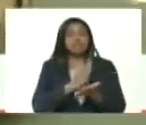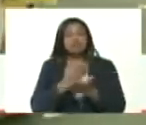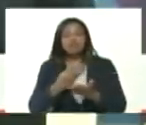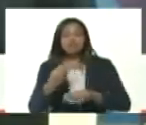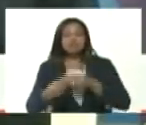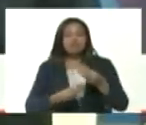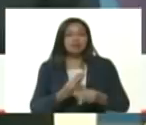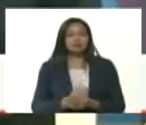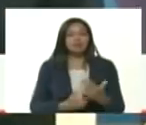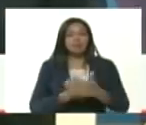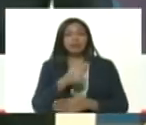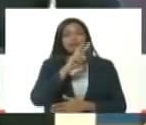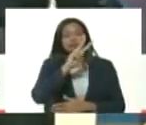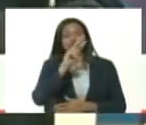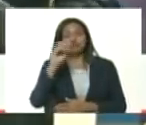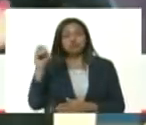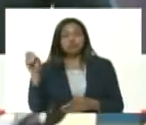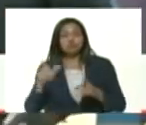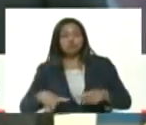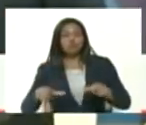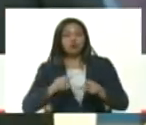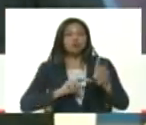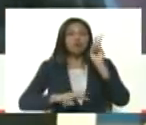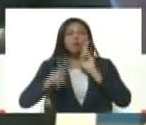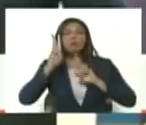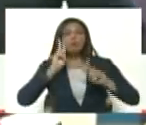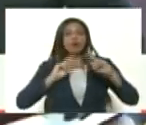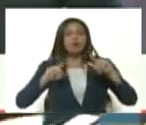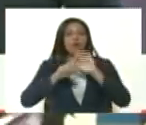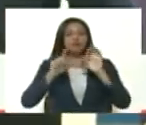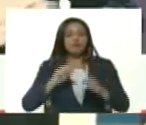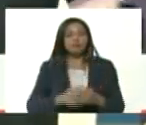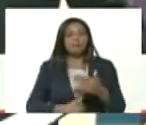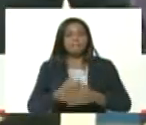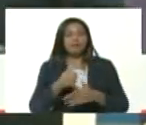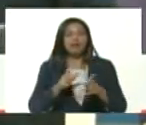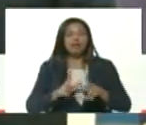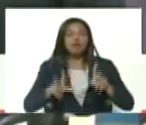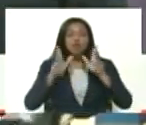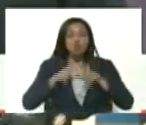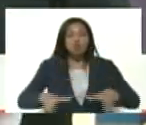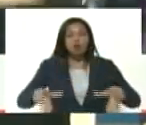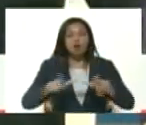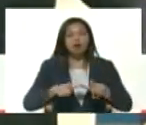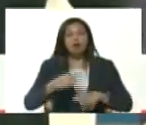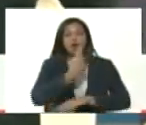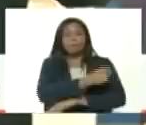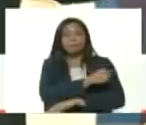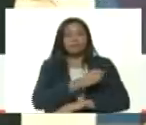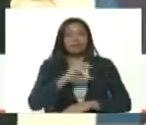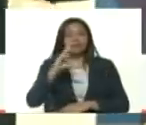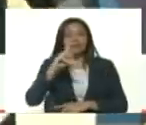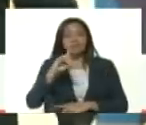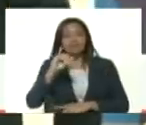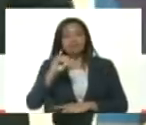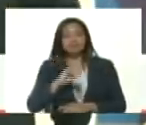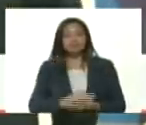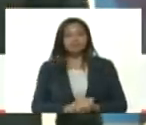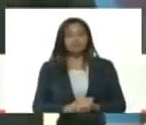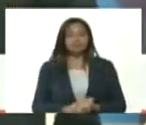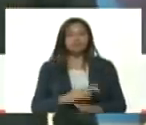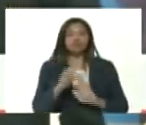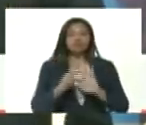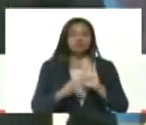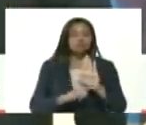rescatado, más de 200 espacios y se van a desinfectar muchos espacios más, hospitales, CDI. De manera, presidente, que cumpliendo